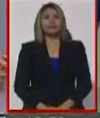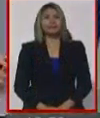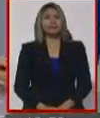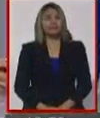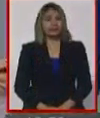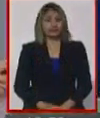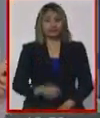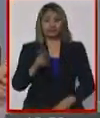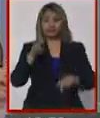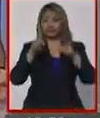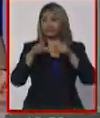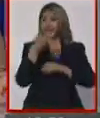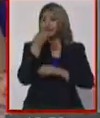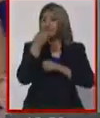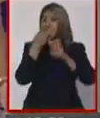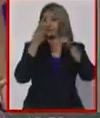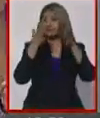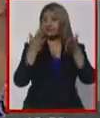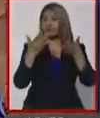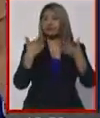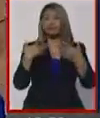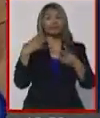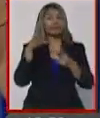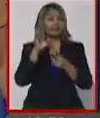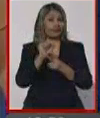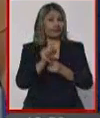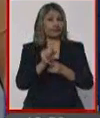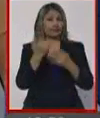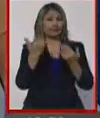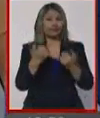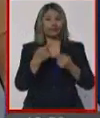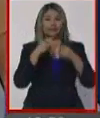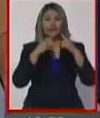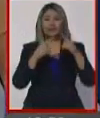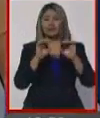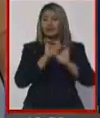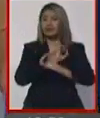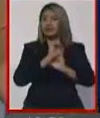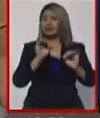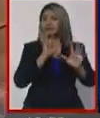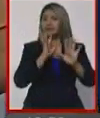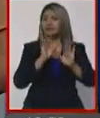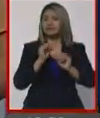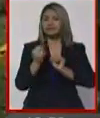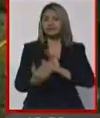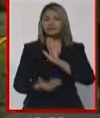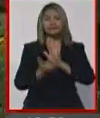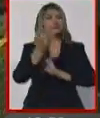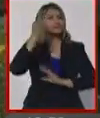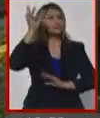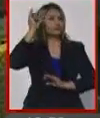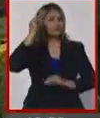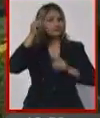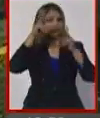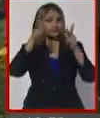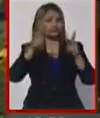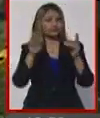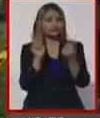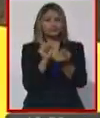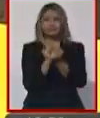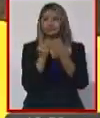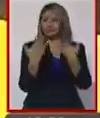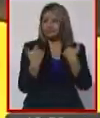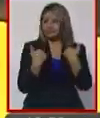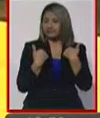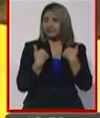Y estos presuntos narcotraficantes que se encuentran aprehendidos hoy no declararon ante la fiscalía. Las personas que fueron